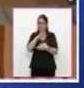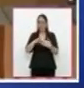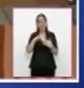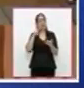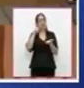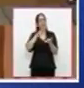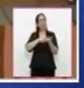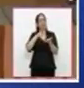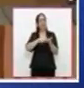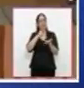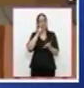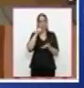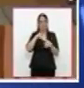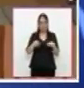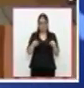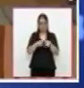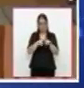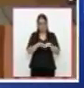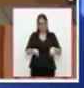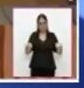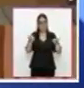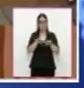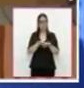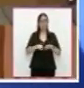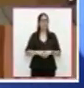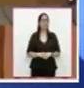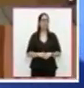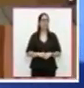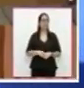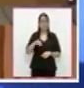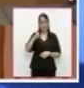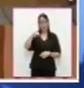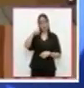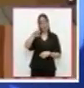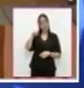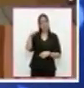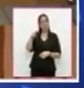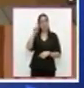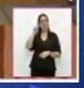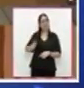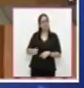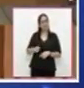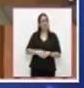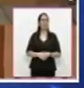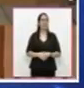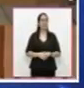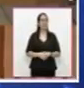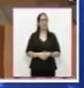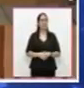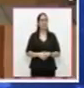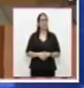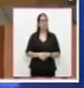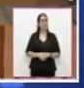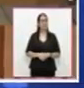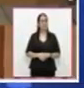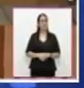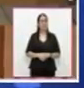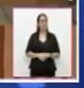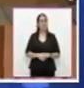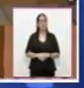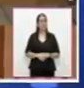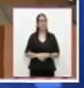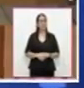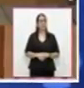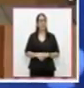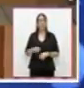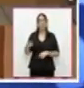cuáles eran los temas necesarios para intentar que las finanzas de los partidos se vieran reflejadas en lo que